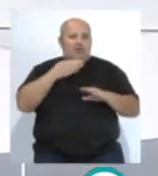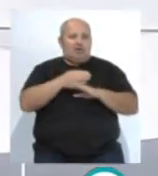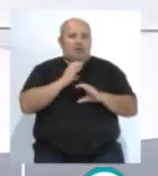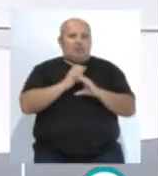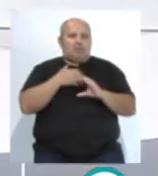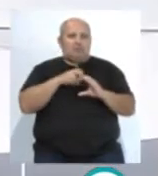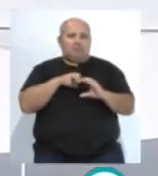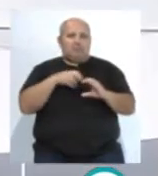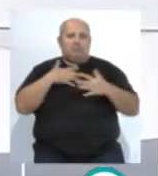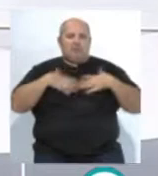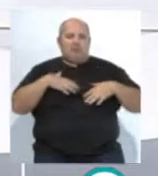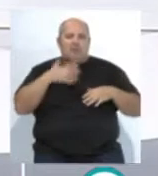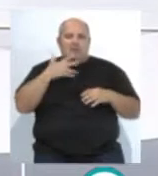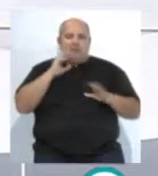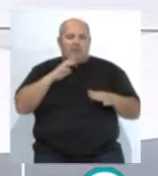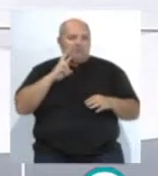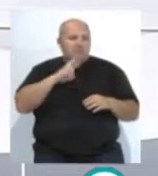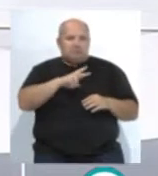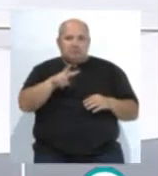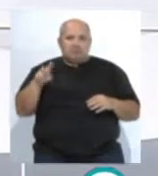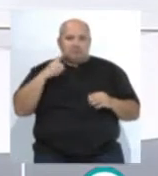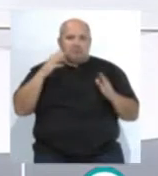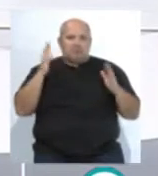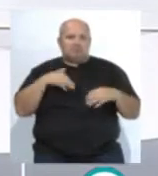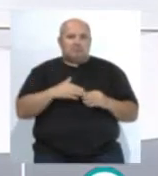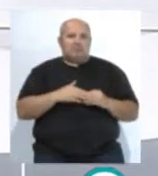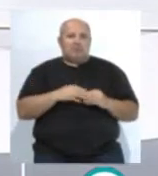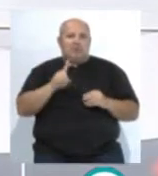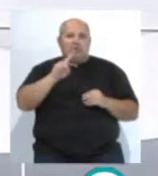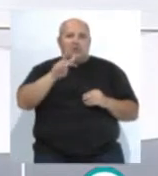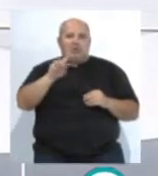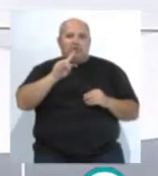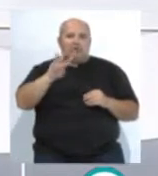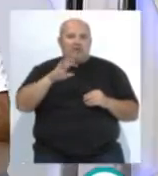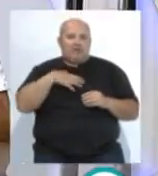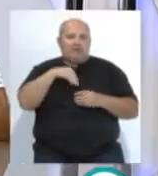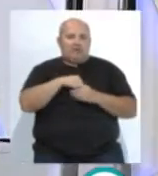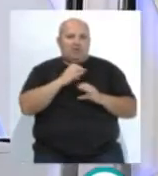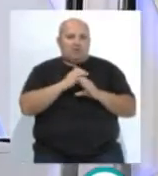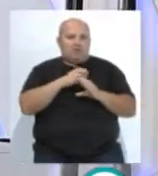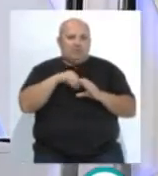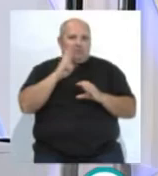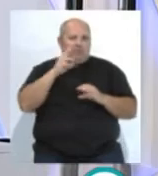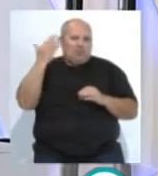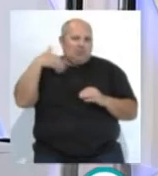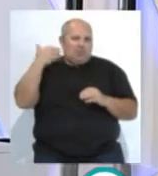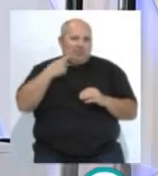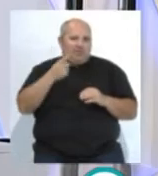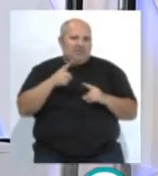en el autobús, yo no vi ni una camiseta amarilla del Cádiz, no se usaba. Sí, había 12 o 13 aficionados, yo estaba en el autobús. La atención de los jugadores de